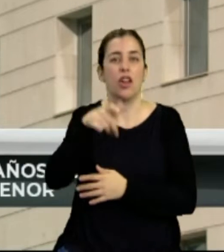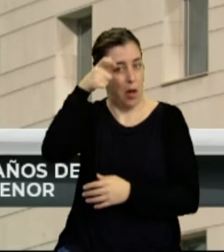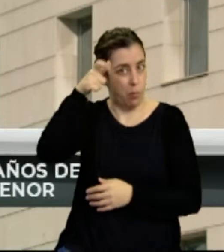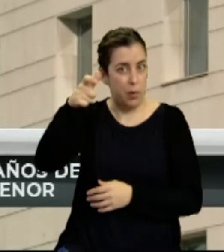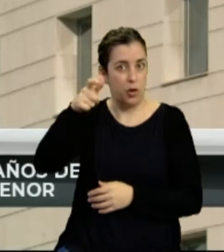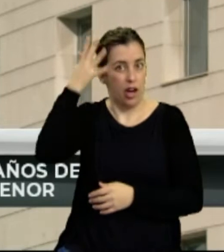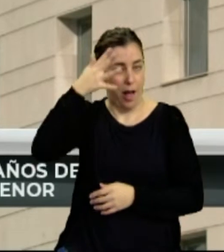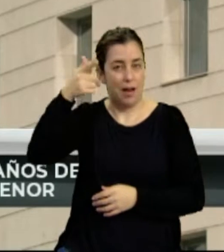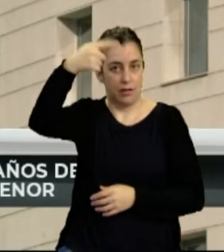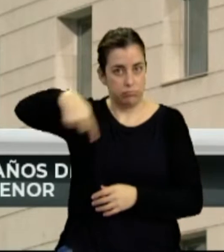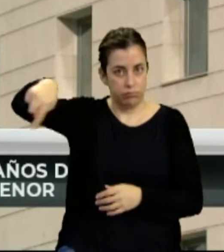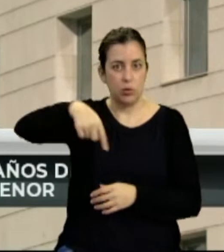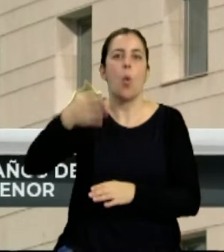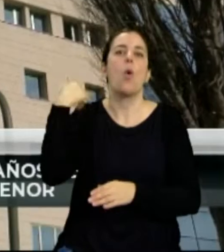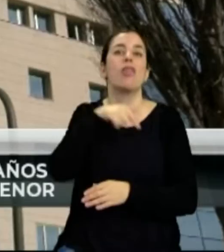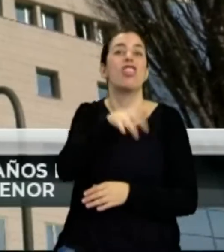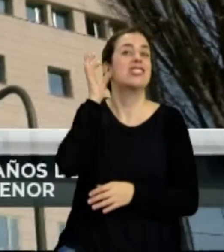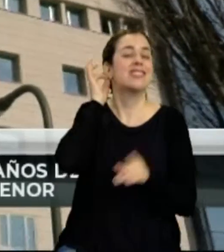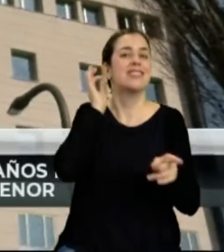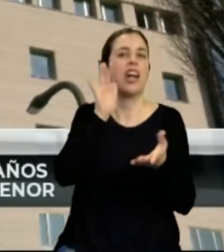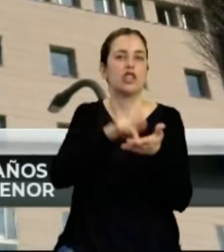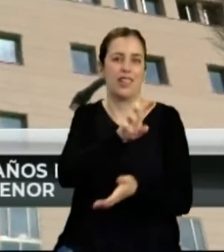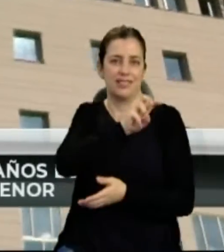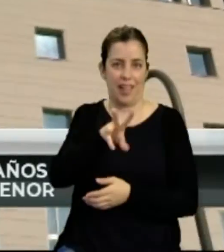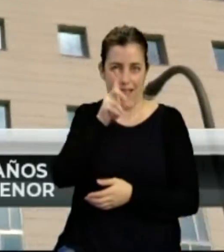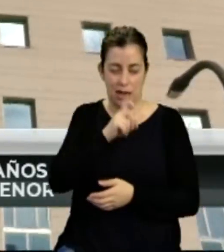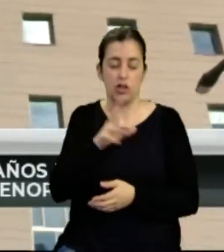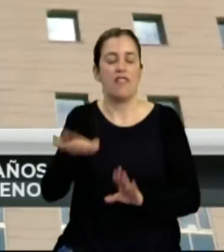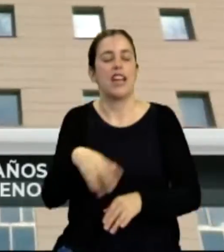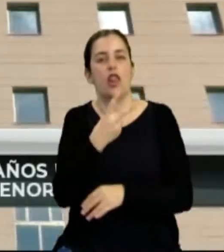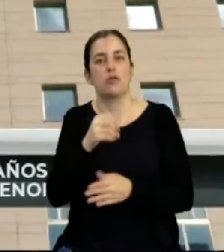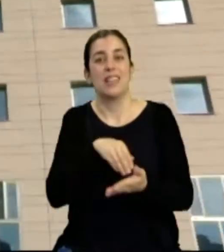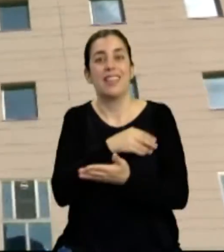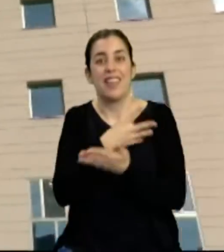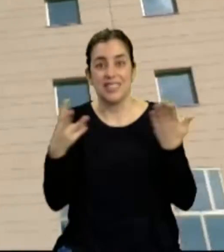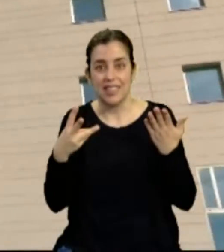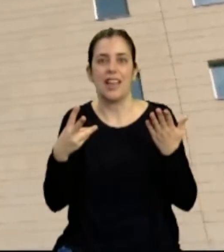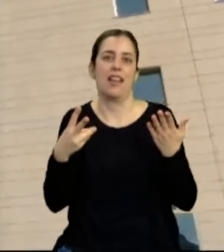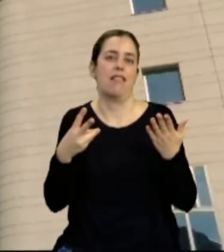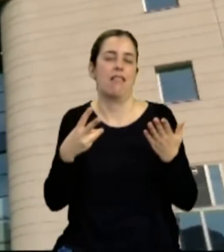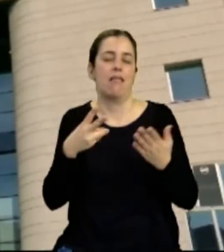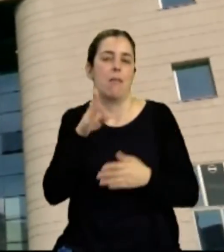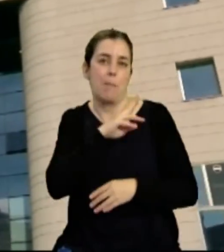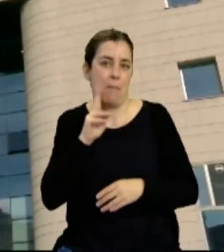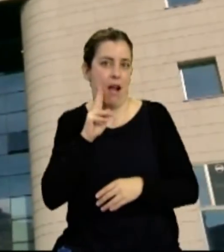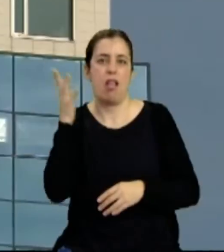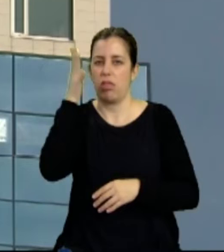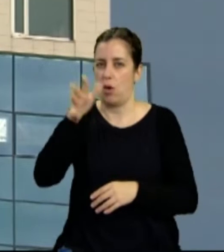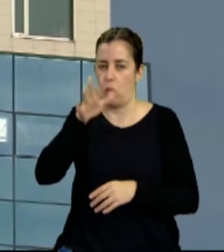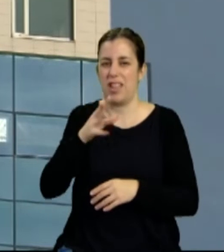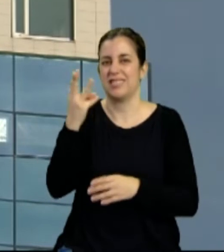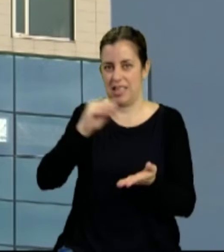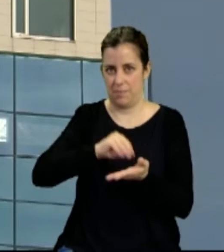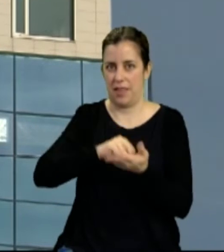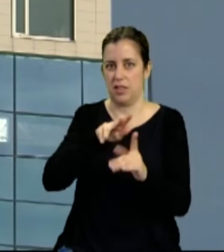menor tenía 13 años. Su madre denunció en 2017 3 episodios de abuso y agresión sexual a su hija por parte del procesado con quien ella había